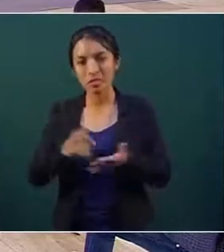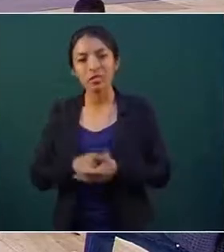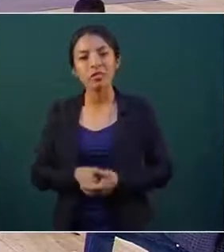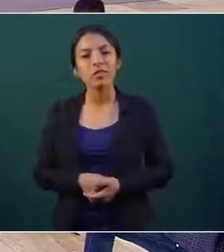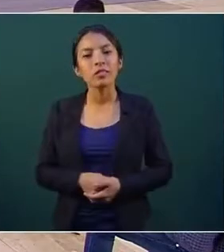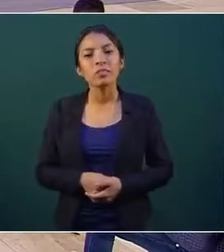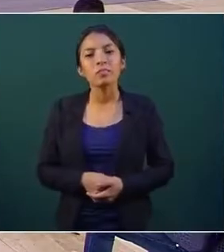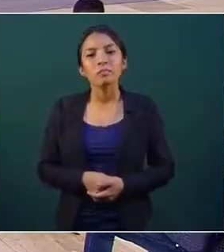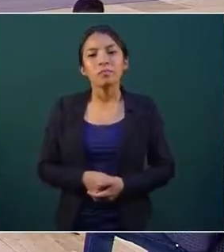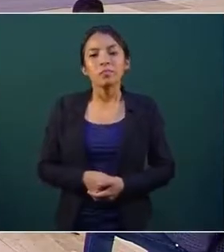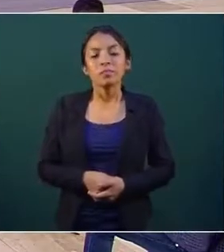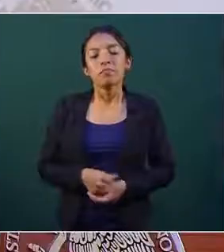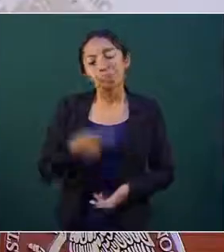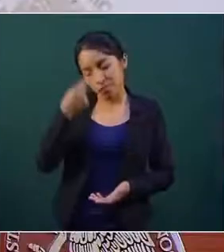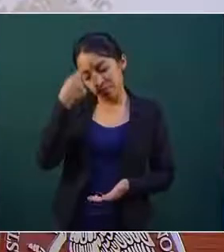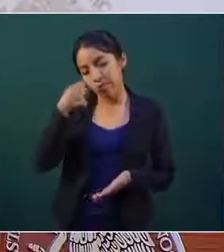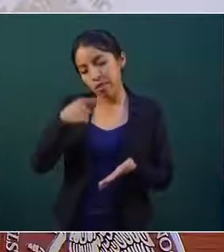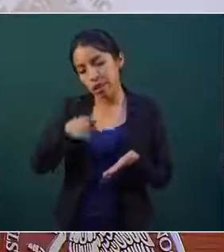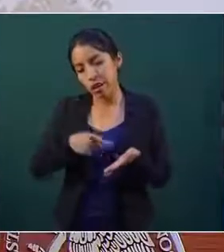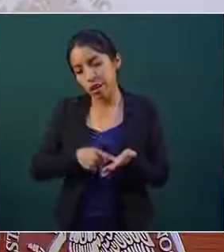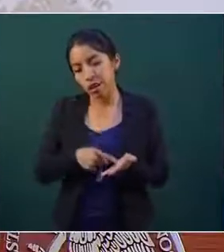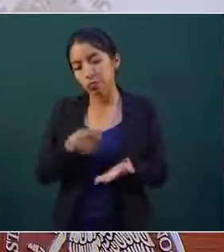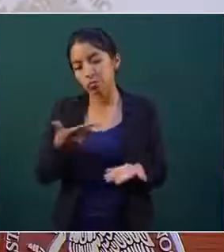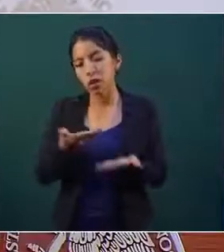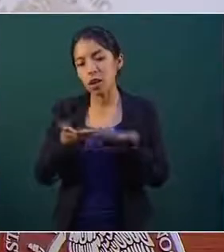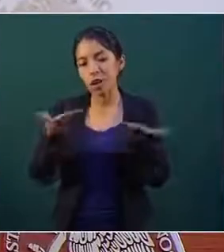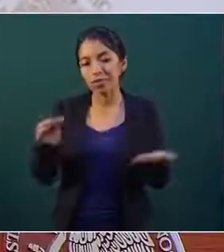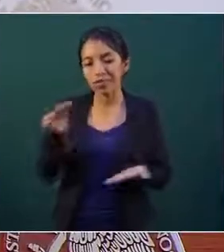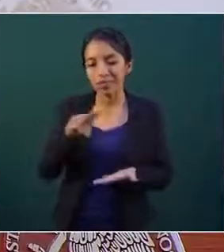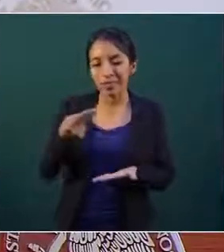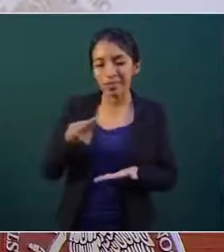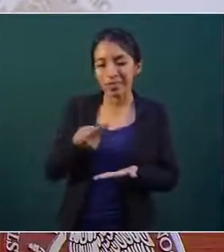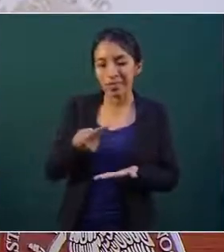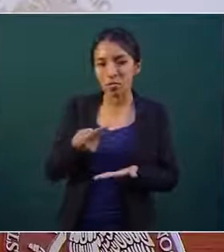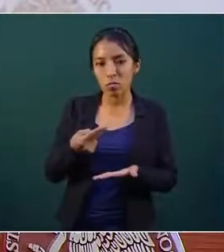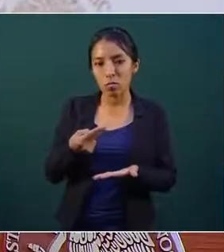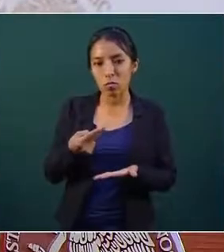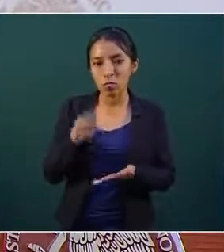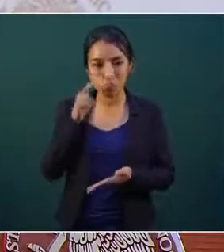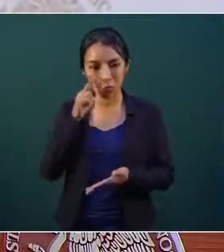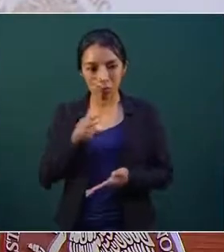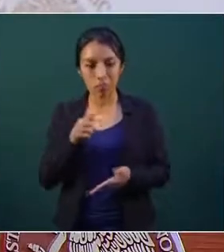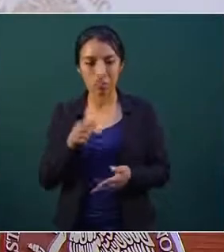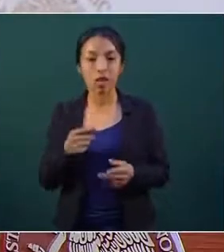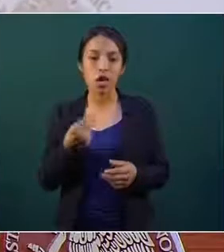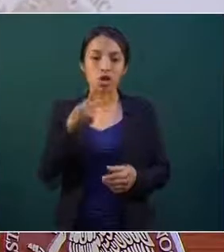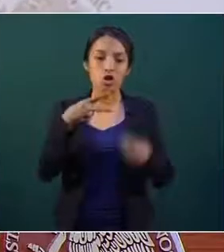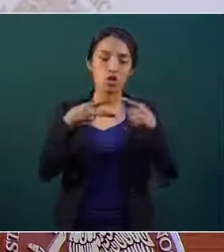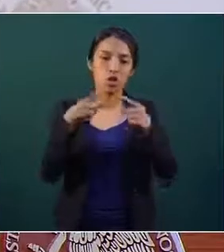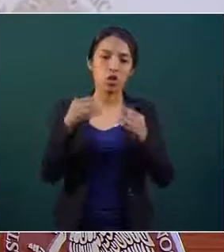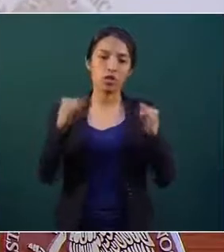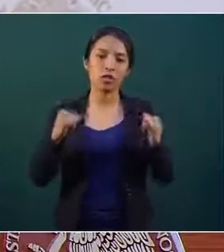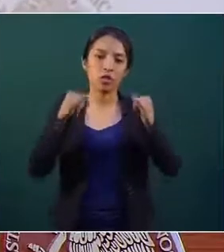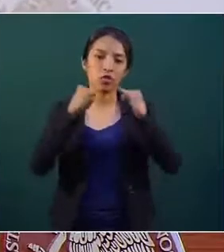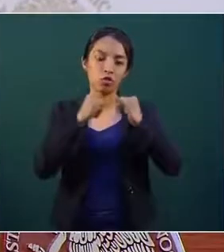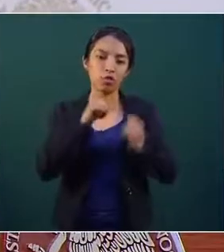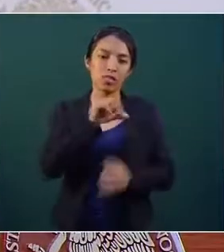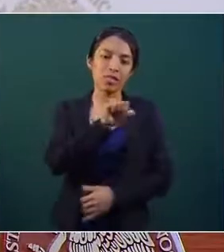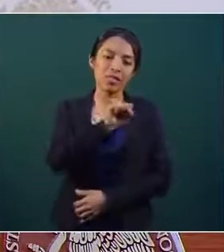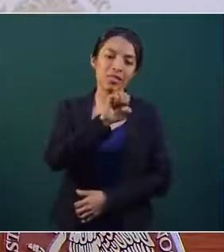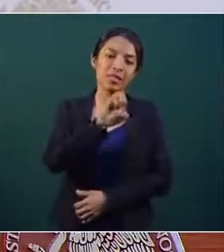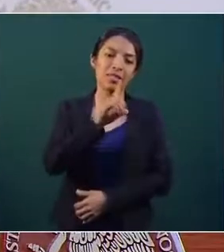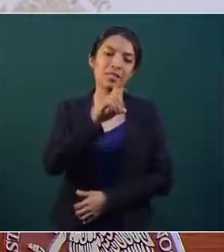Yo creo que aquí debemos de ver que ambas instituciones, la Secretaría de la Defensa Nacional, la Secretaría de